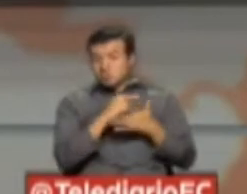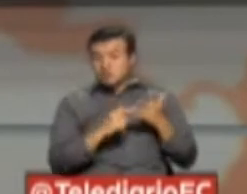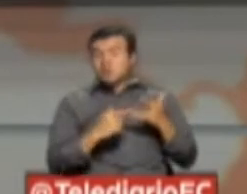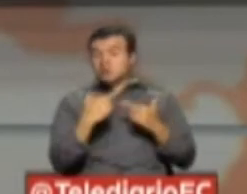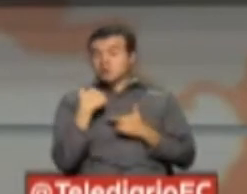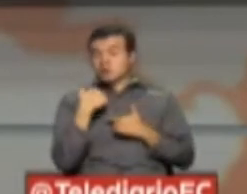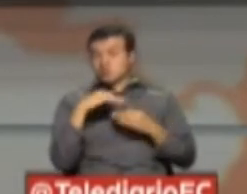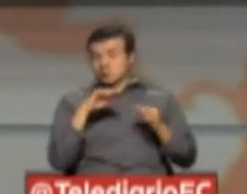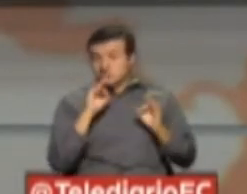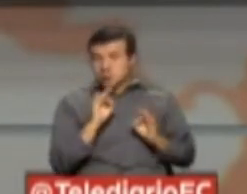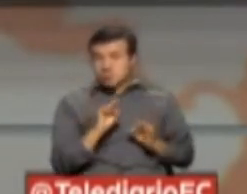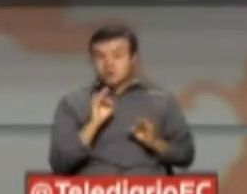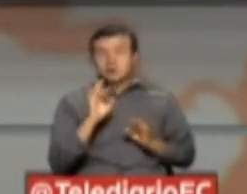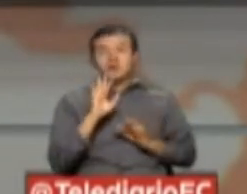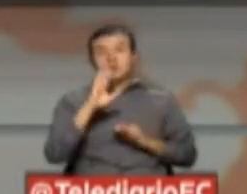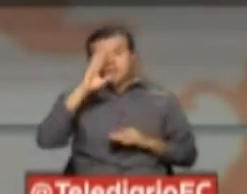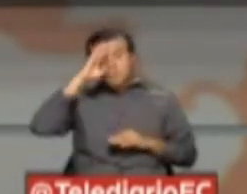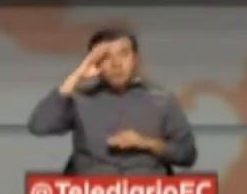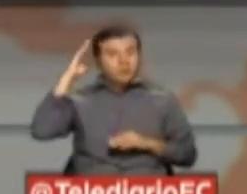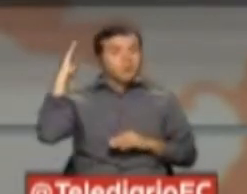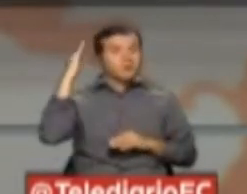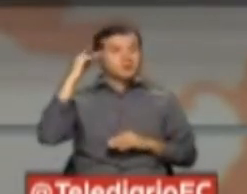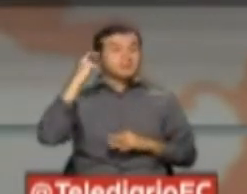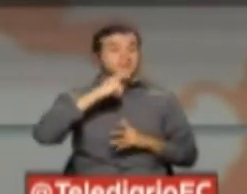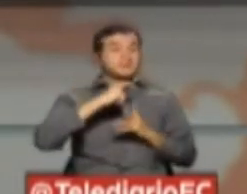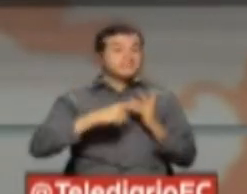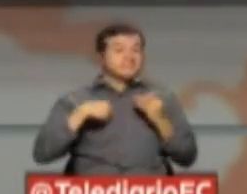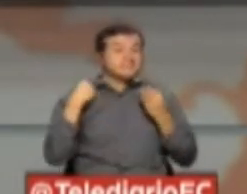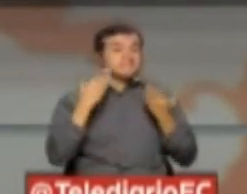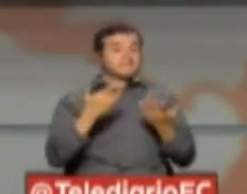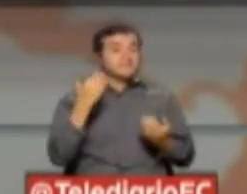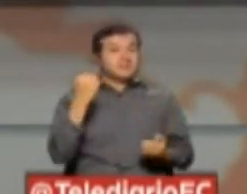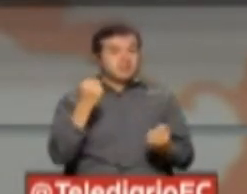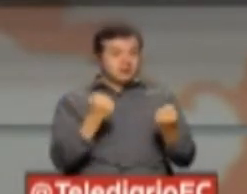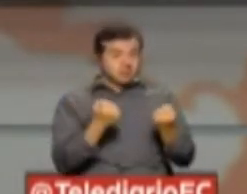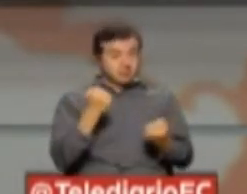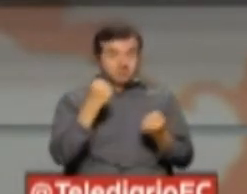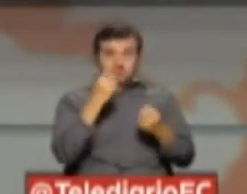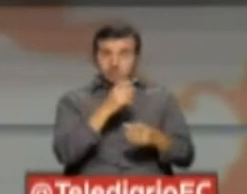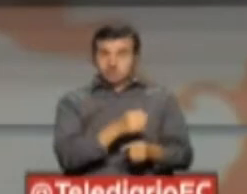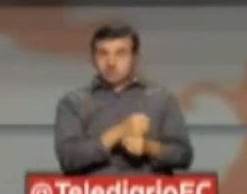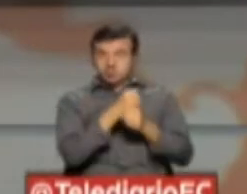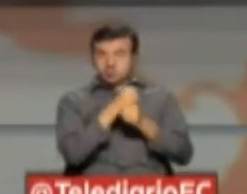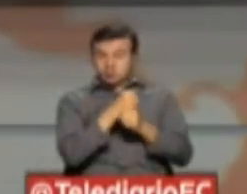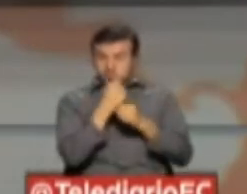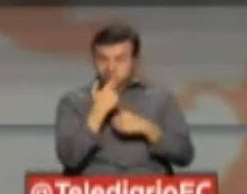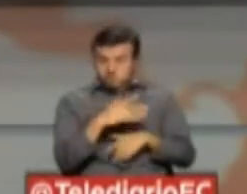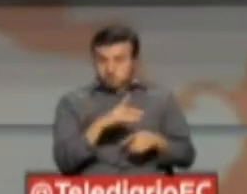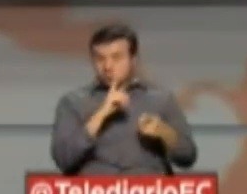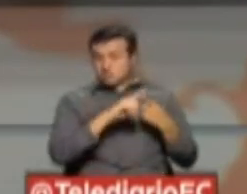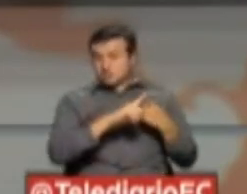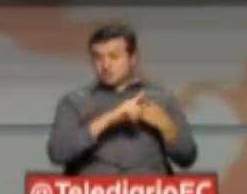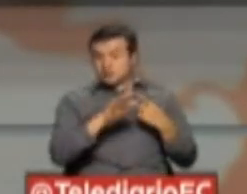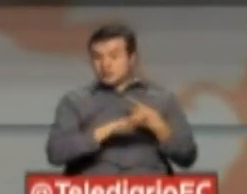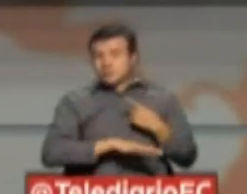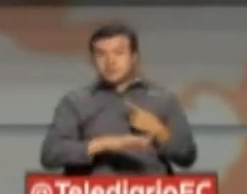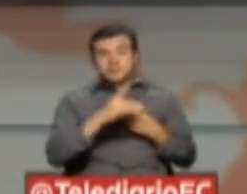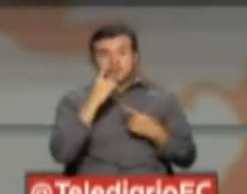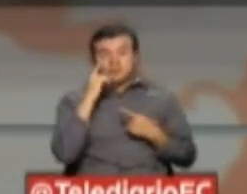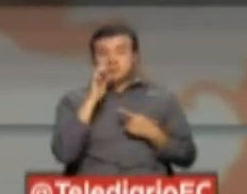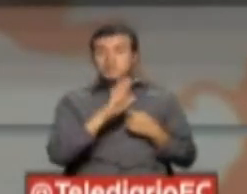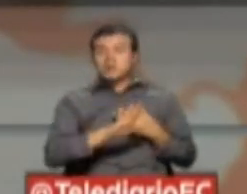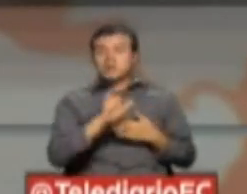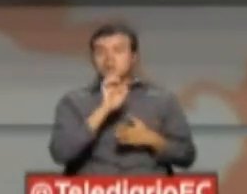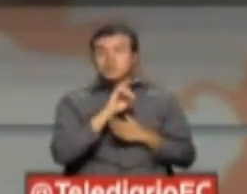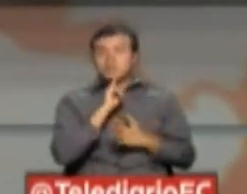responsabilidad la policía tenía que entregar el vehículo desde el punto de vista de seguridad ciudadana porque está en el país